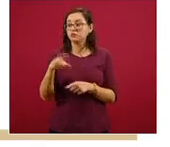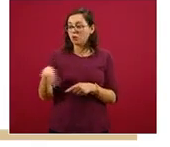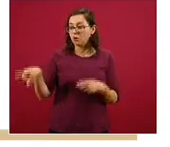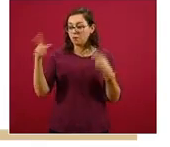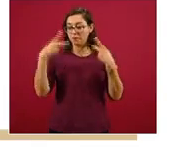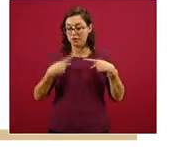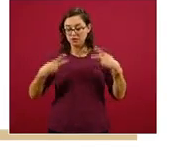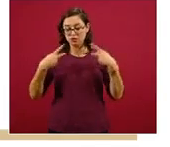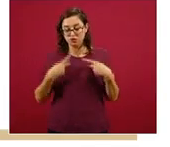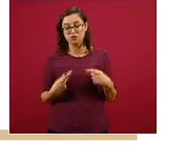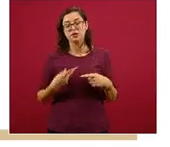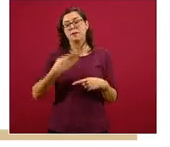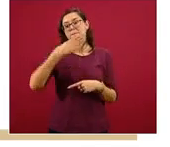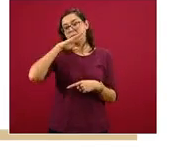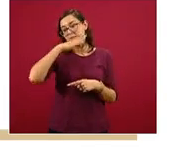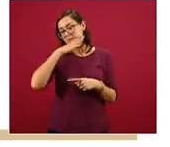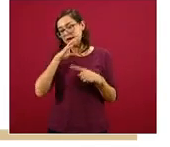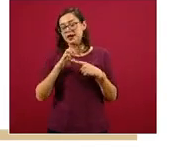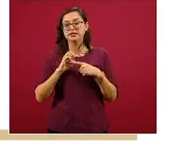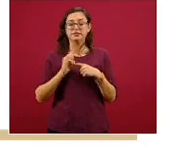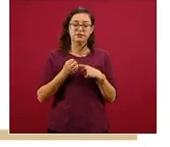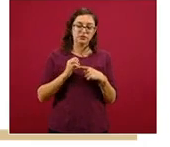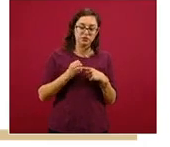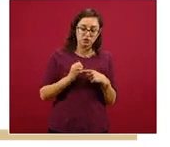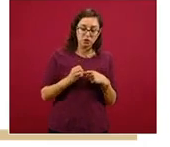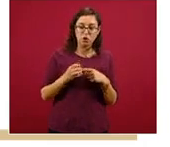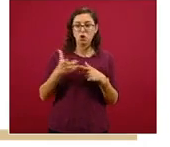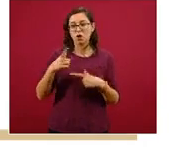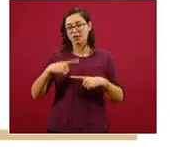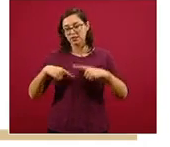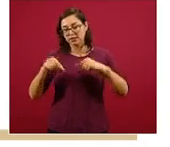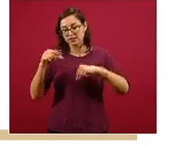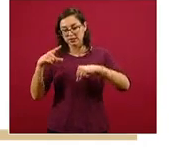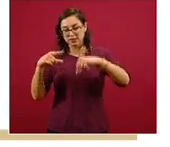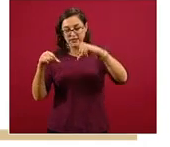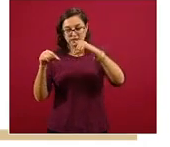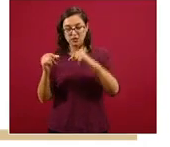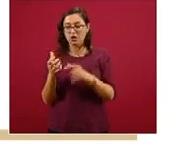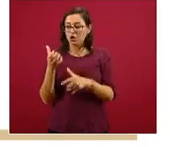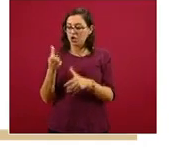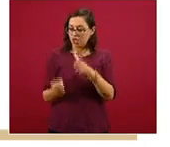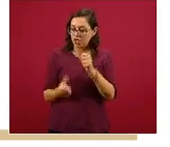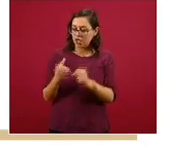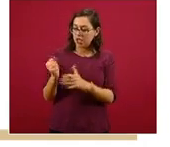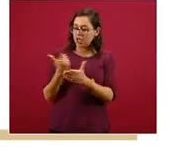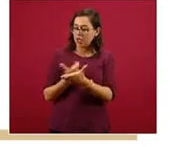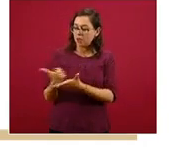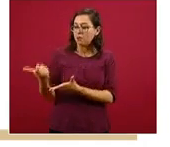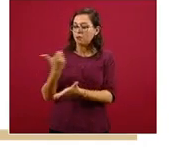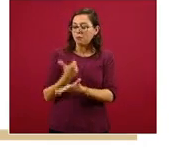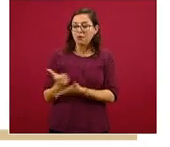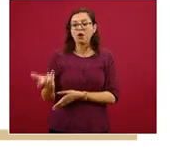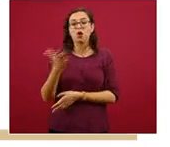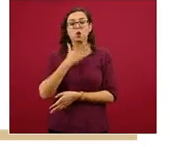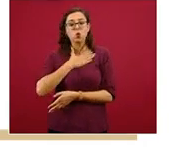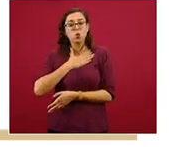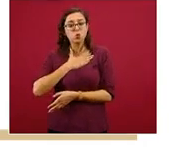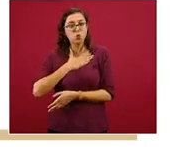frijol, trigo, arroz y leche, para impulsar la producción con agroecología para